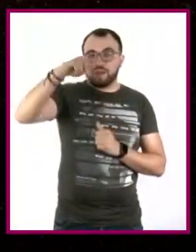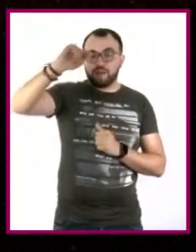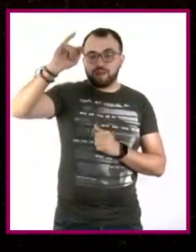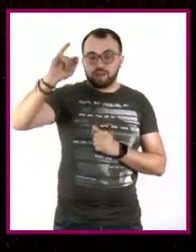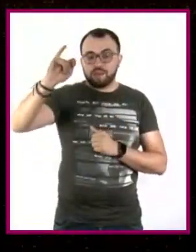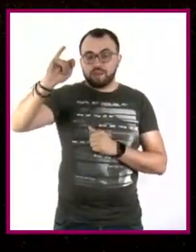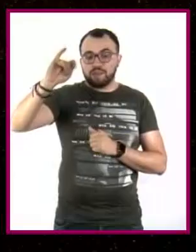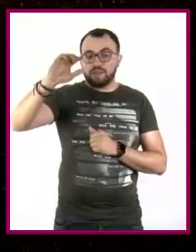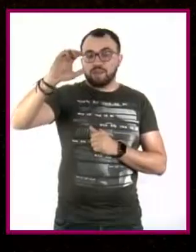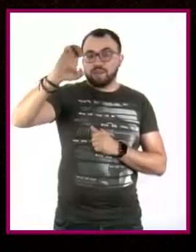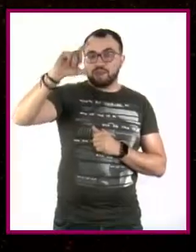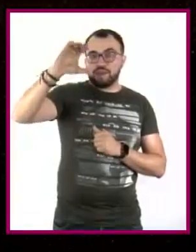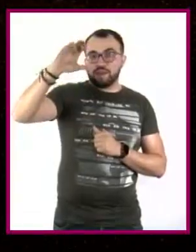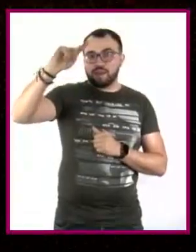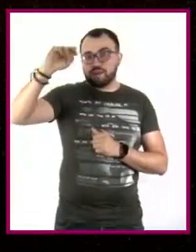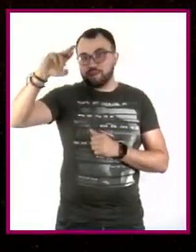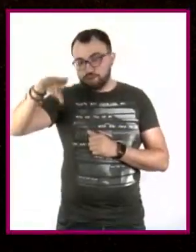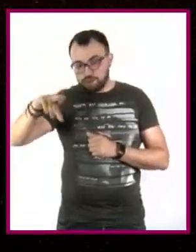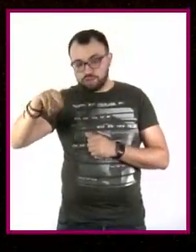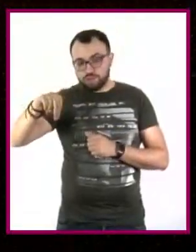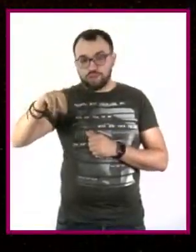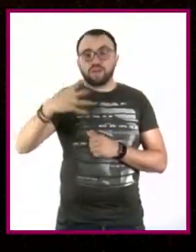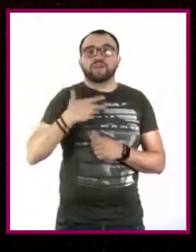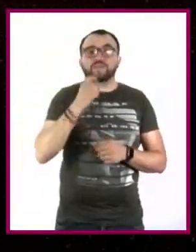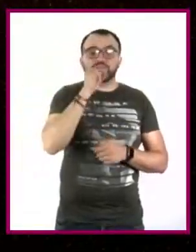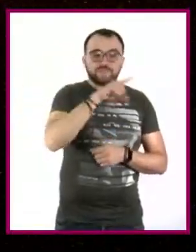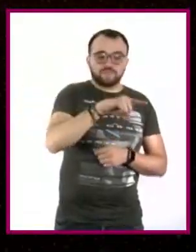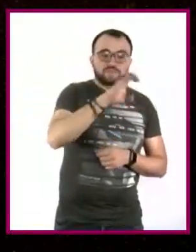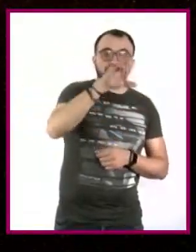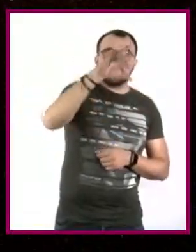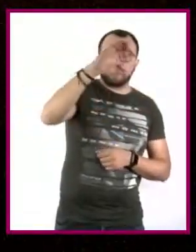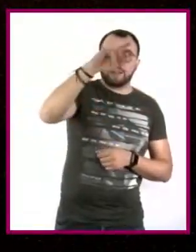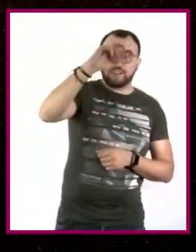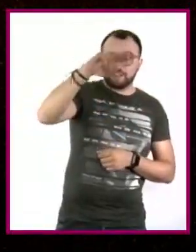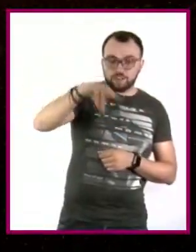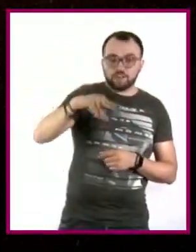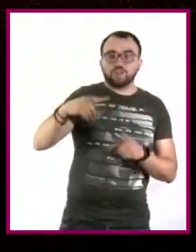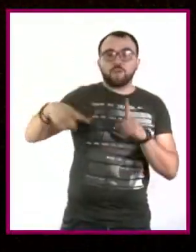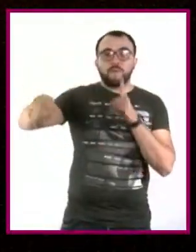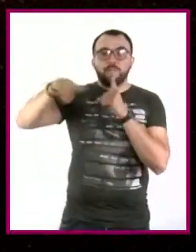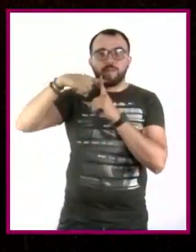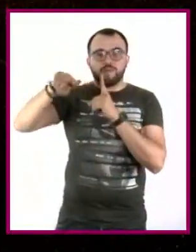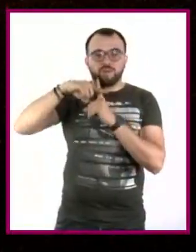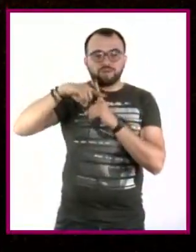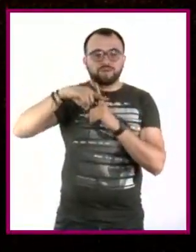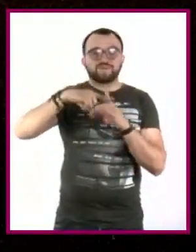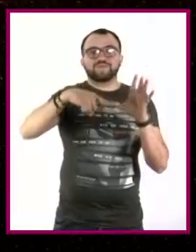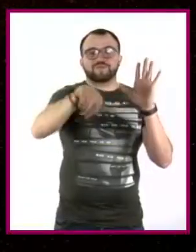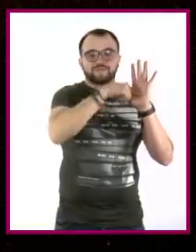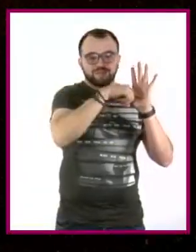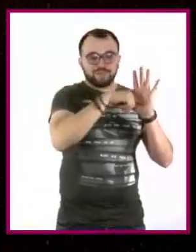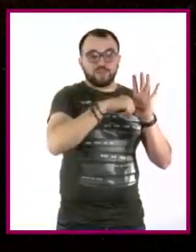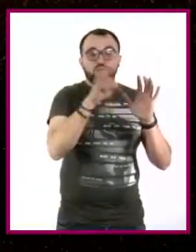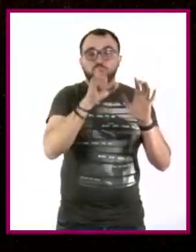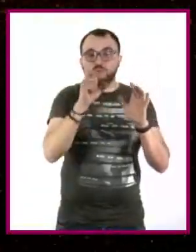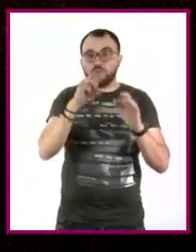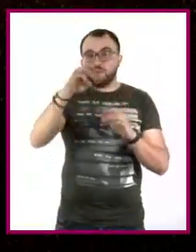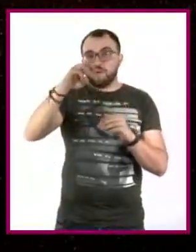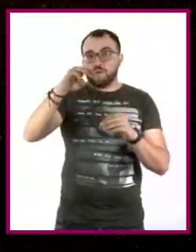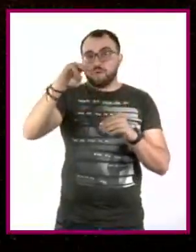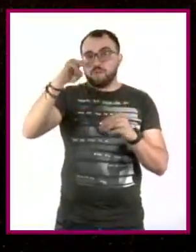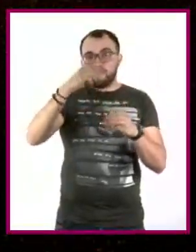el positrón, con la misma masa que el electrón, pero con carga positiva. Cuando materia y antimateria